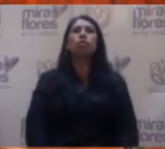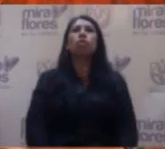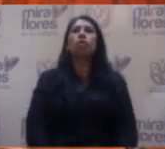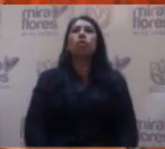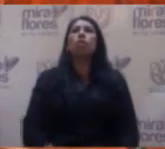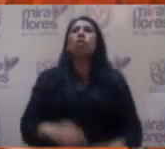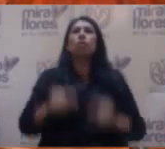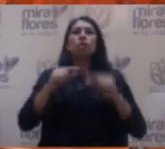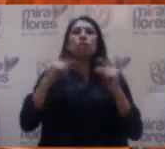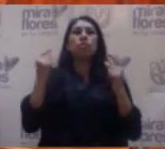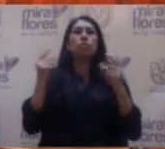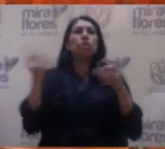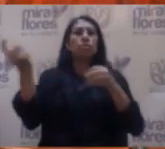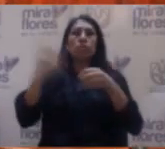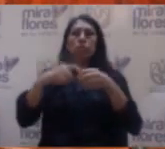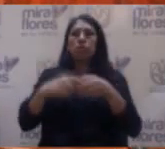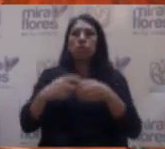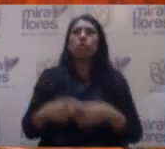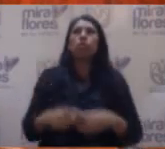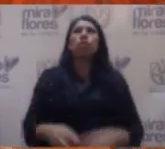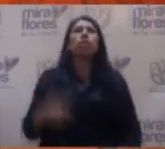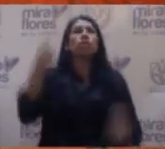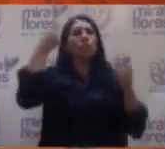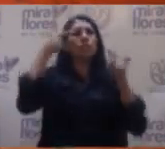Consejo que estén a favor, si lo han expresado en señal de conformidad.